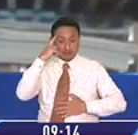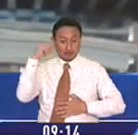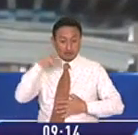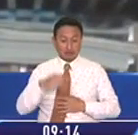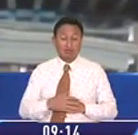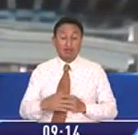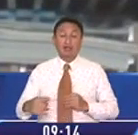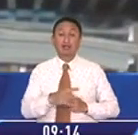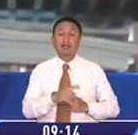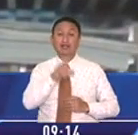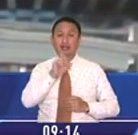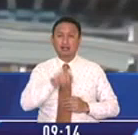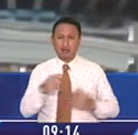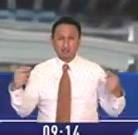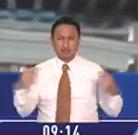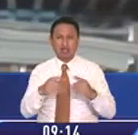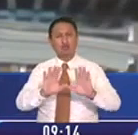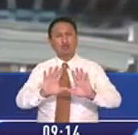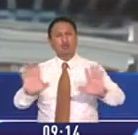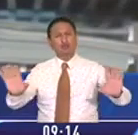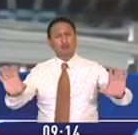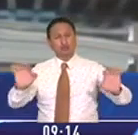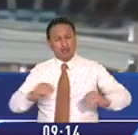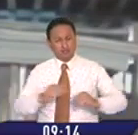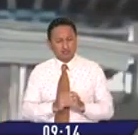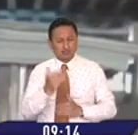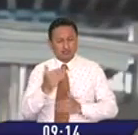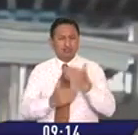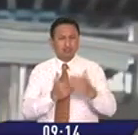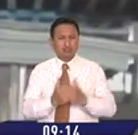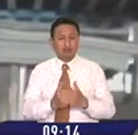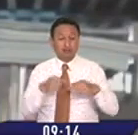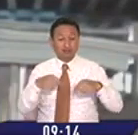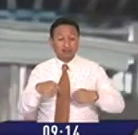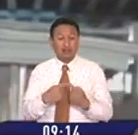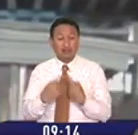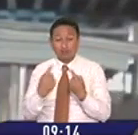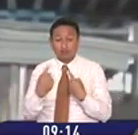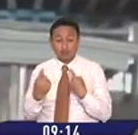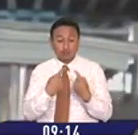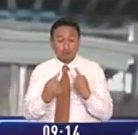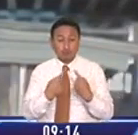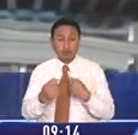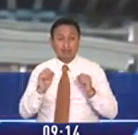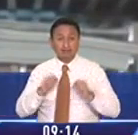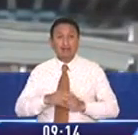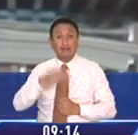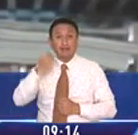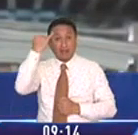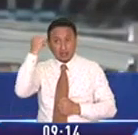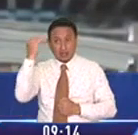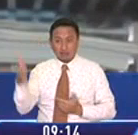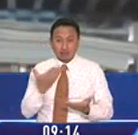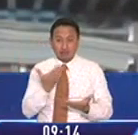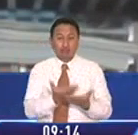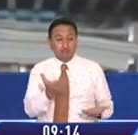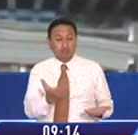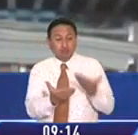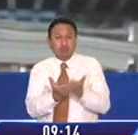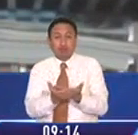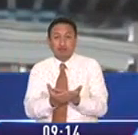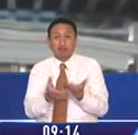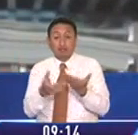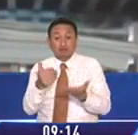superar esa apariencia y convertir el debate en una confrontación de ideas, porque eso es lo